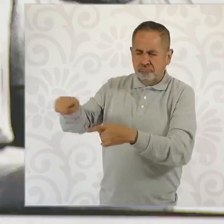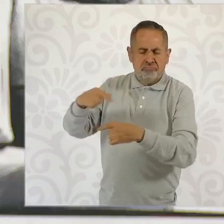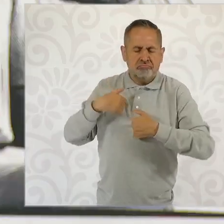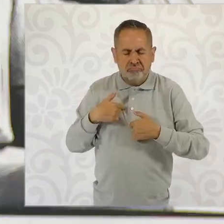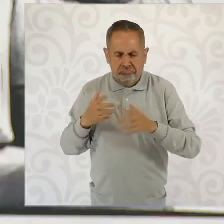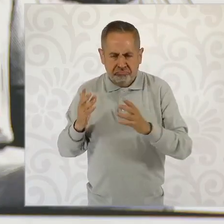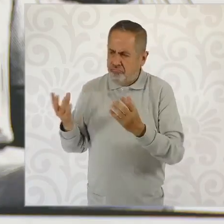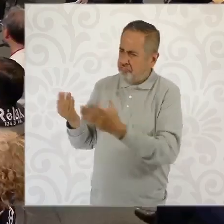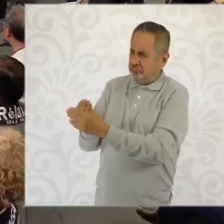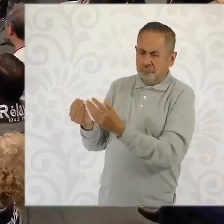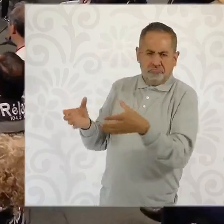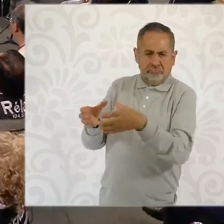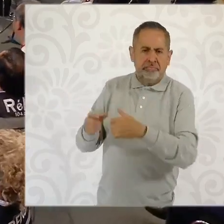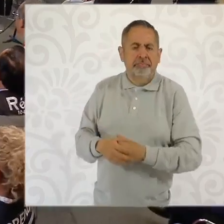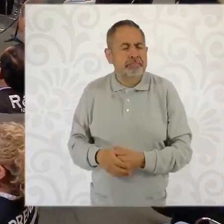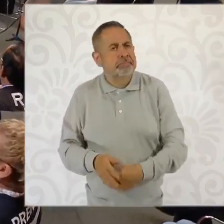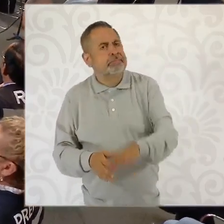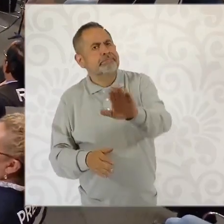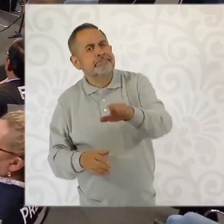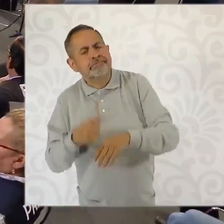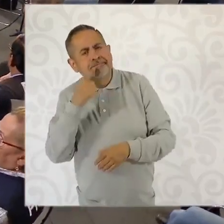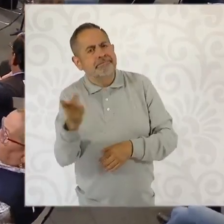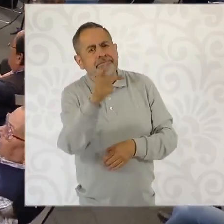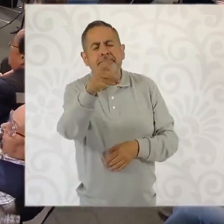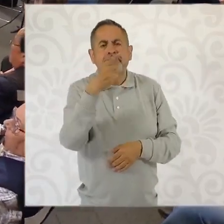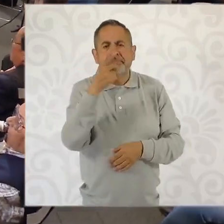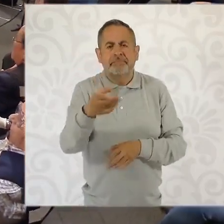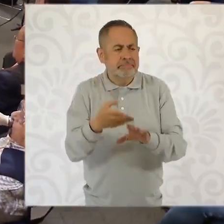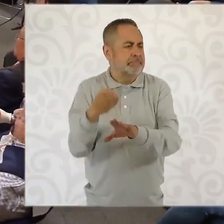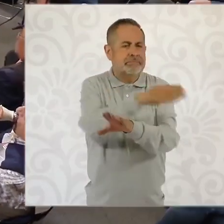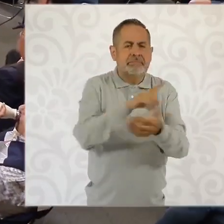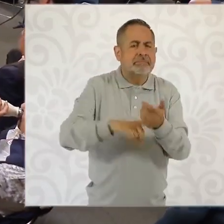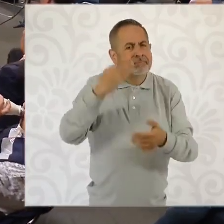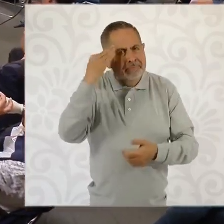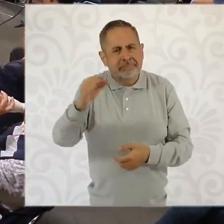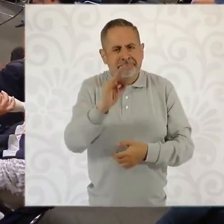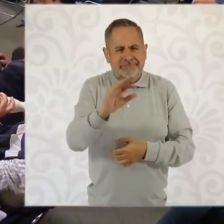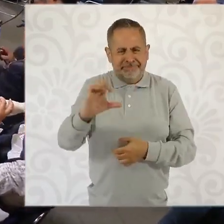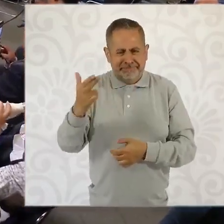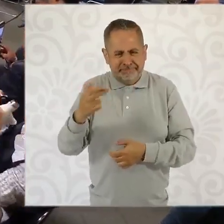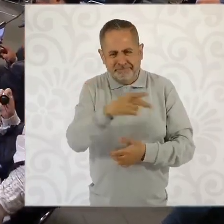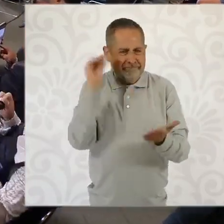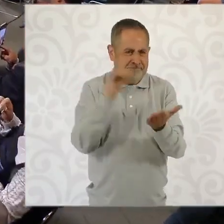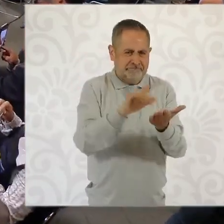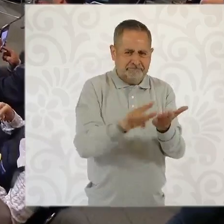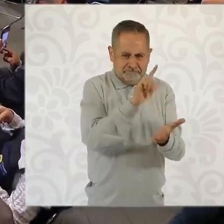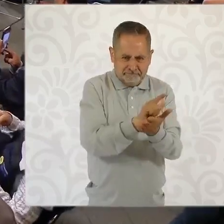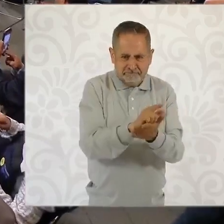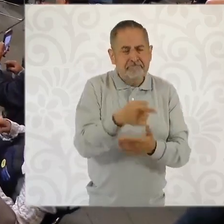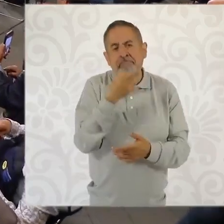Lo que ellos reclaman básicamente también es el tema de esta reforma que se hizo en la época de Felipe Calderón. Ellos insisten mucho